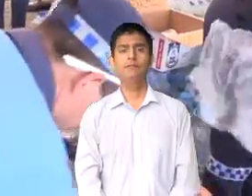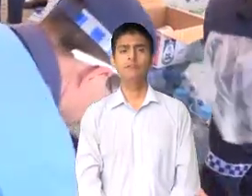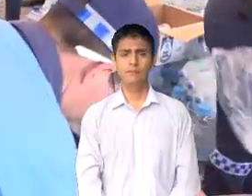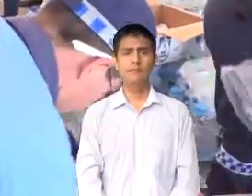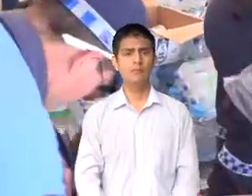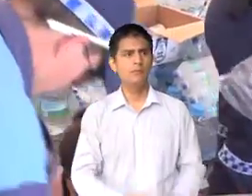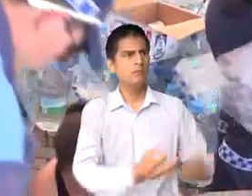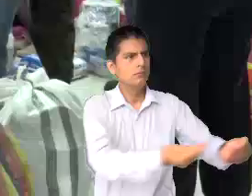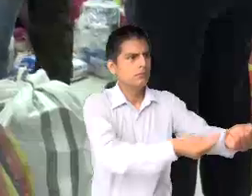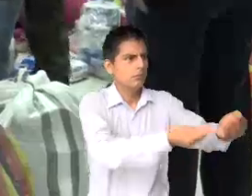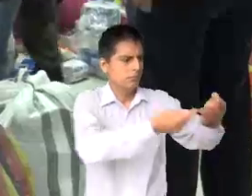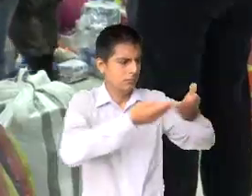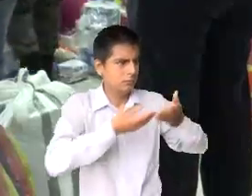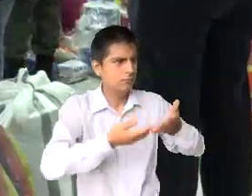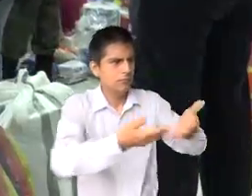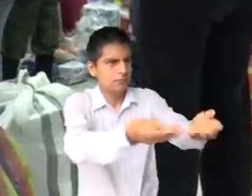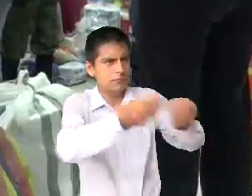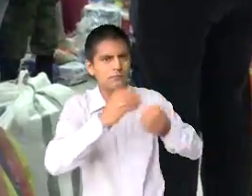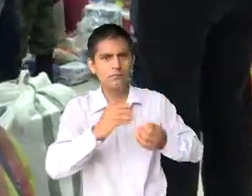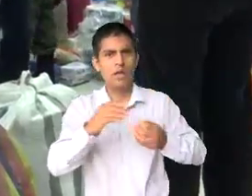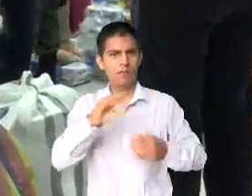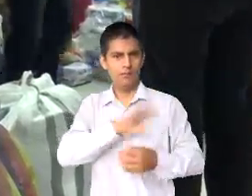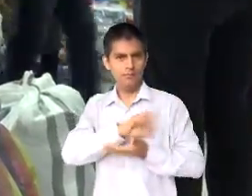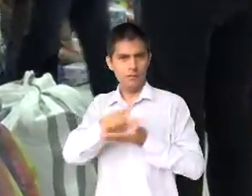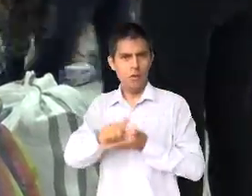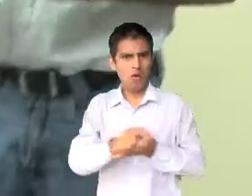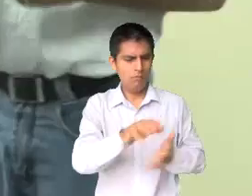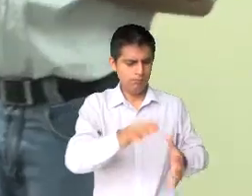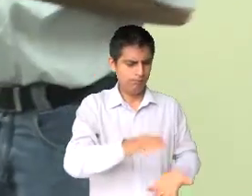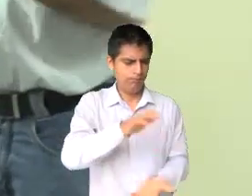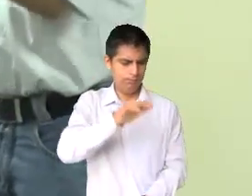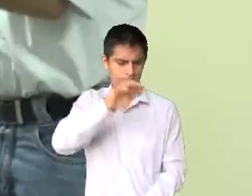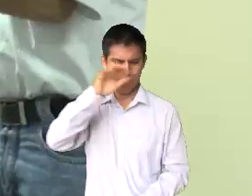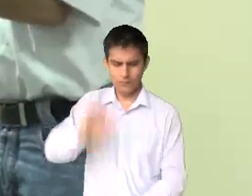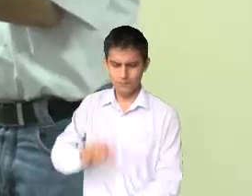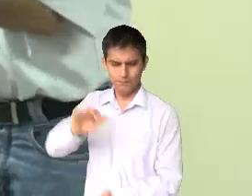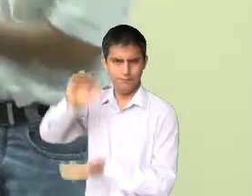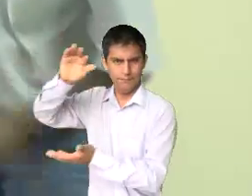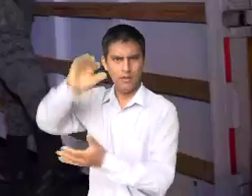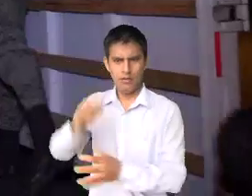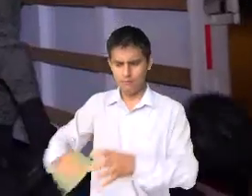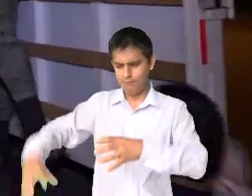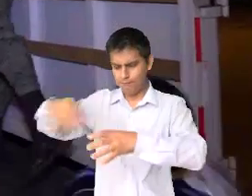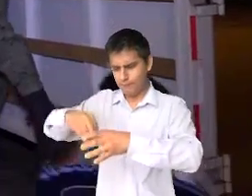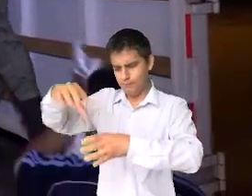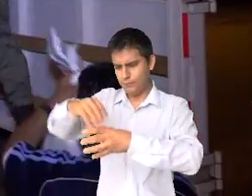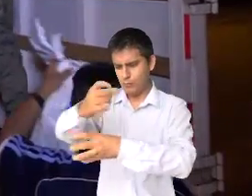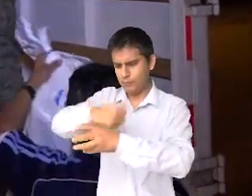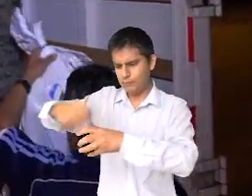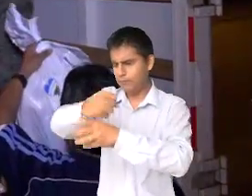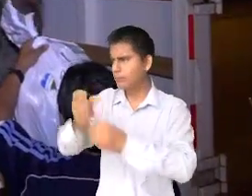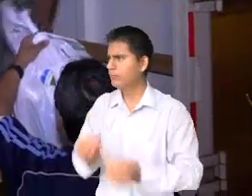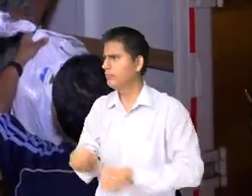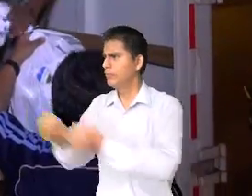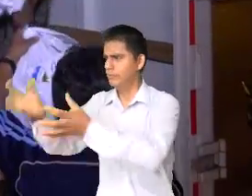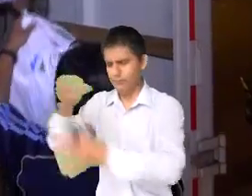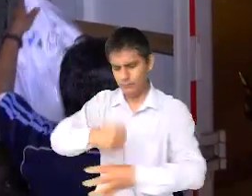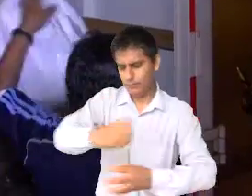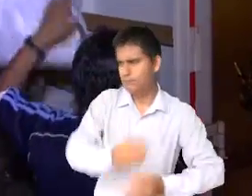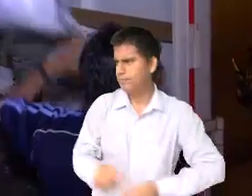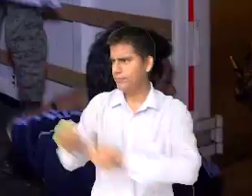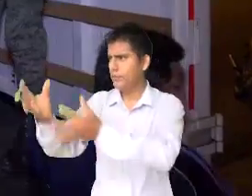Las donaciones que llegaban a los puntos de acopio de la municipalidad fueron celosamente empacadas para luego hacer llegar al lugar del